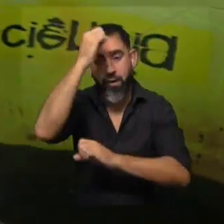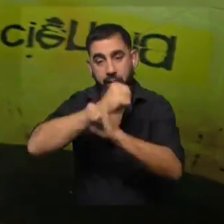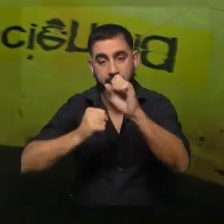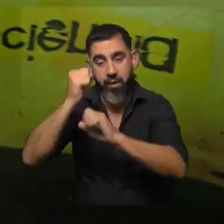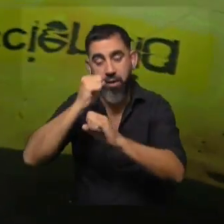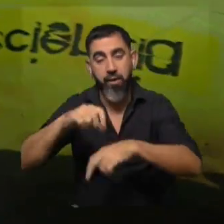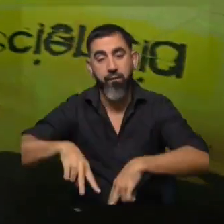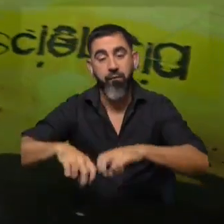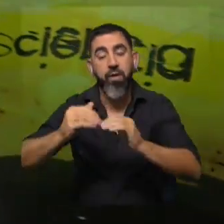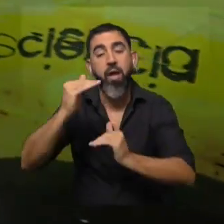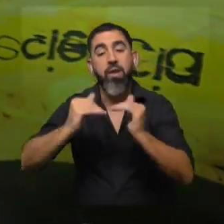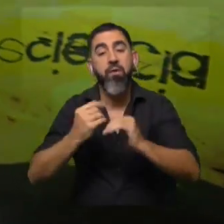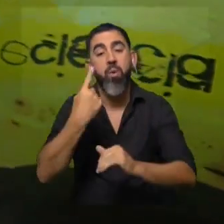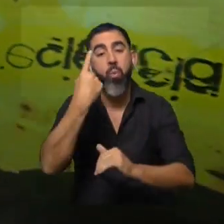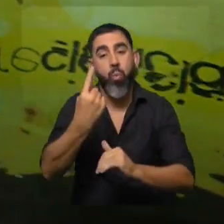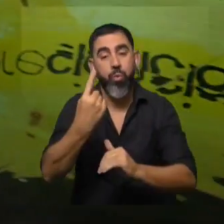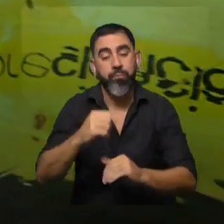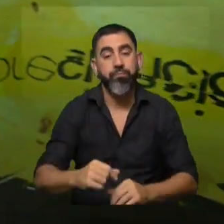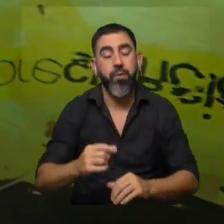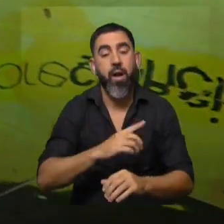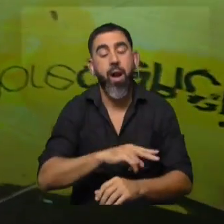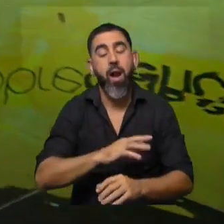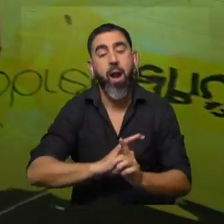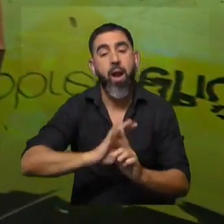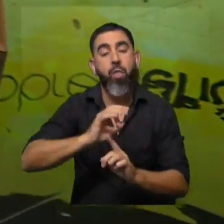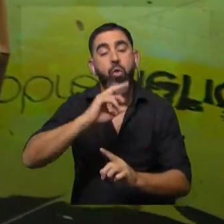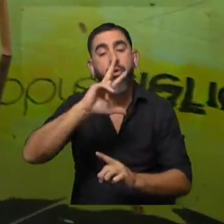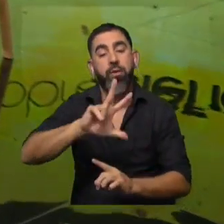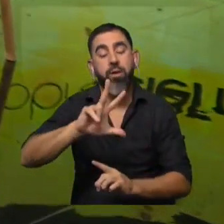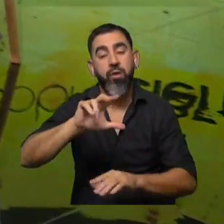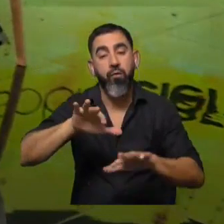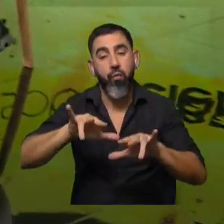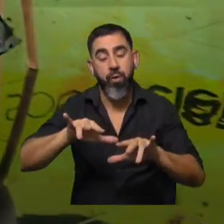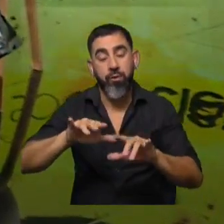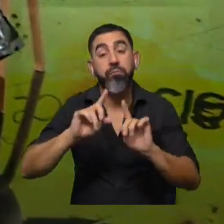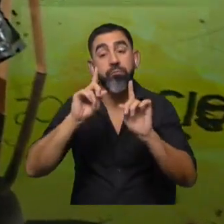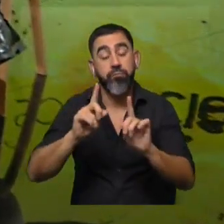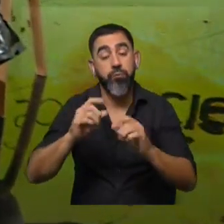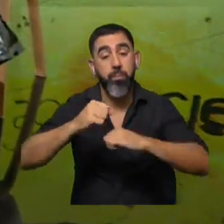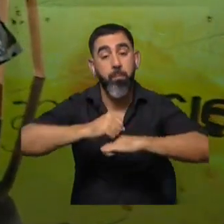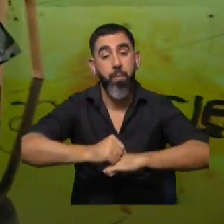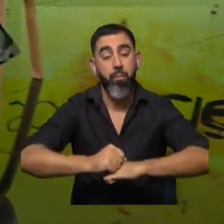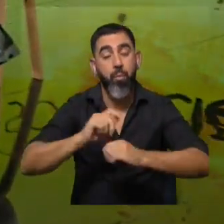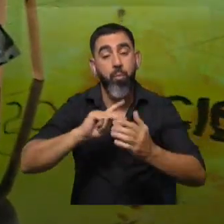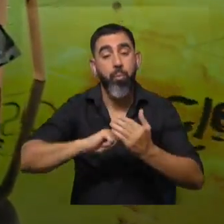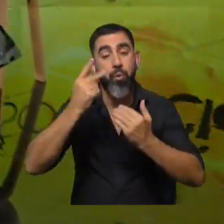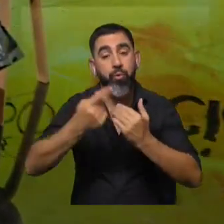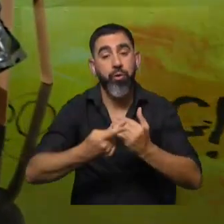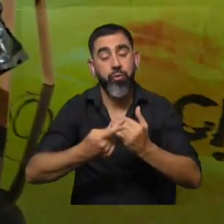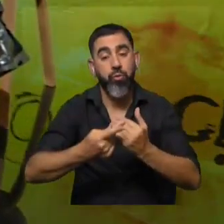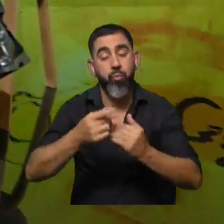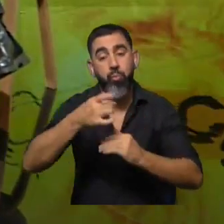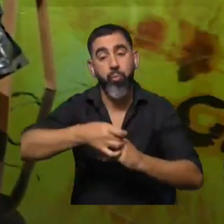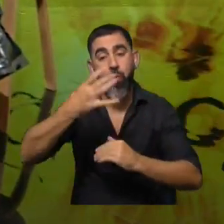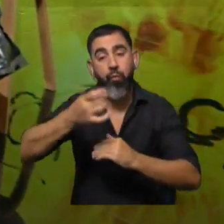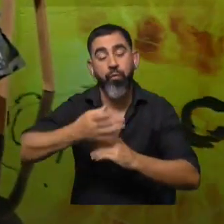nivel 1 del Sistema Nacional de Investigadores y grado 3 de PDCIB Informática e integrante del proyecto interdisciplinario